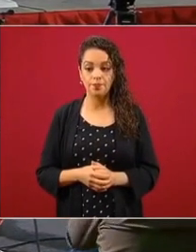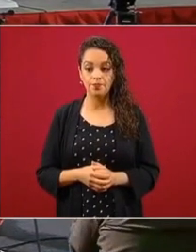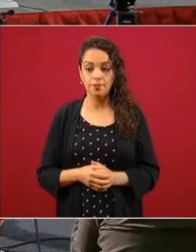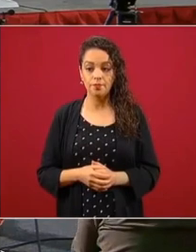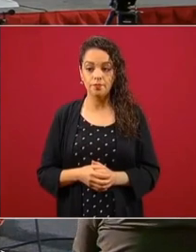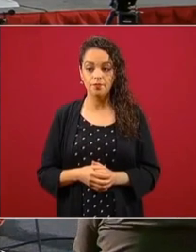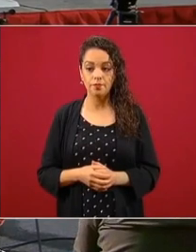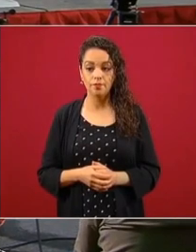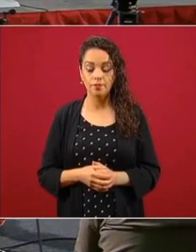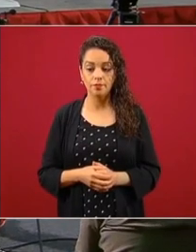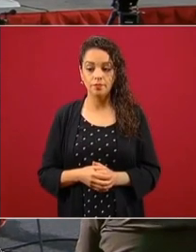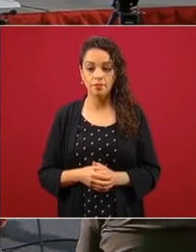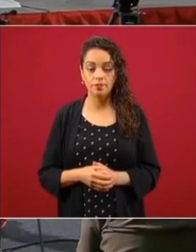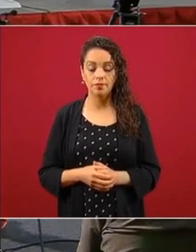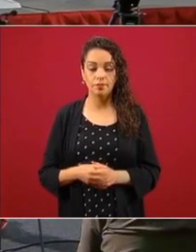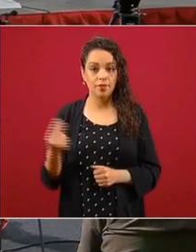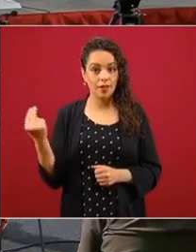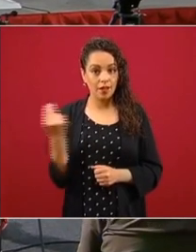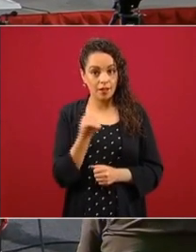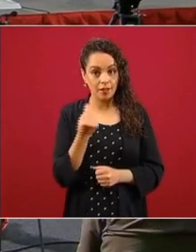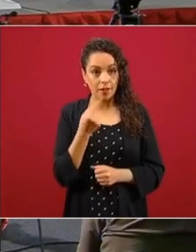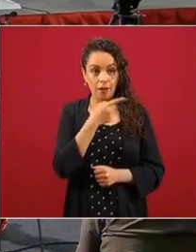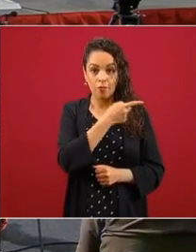para que vean que